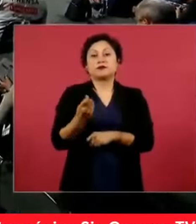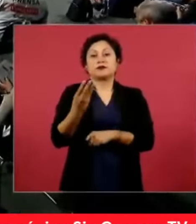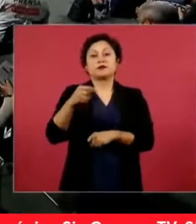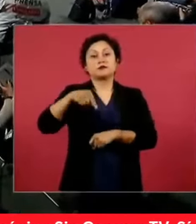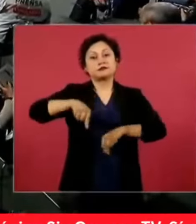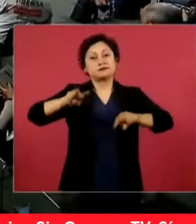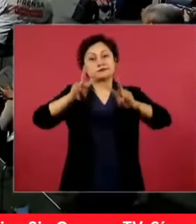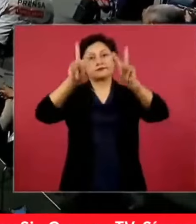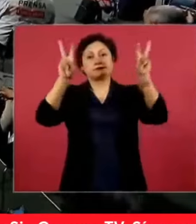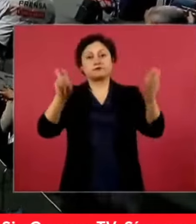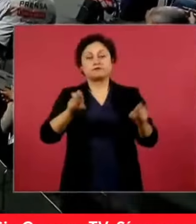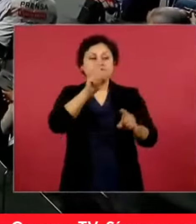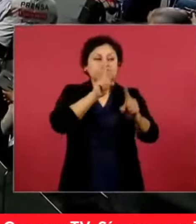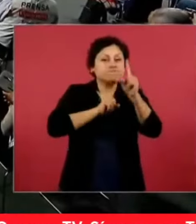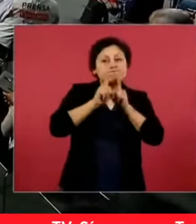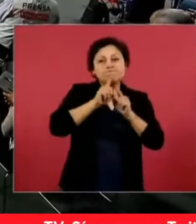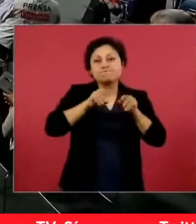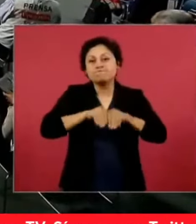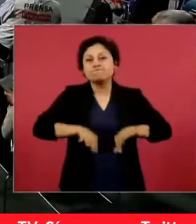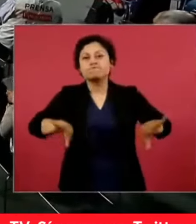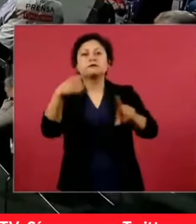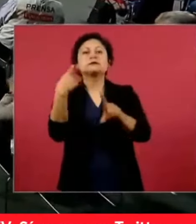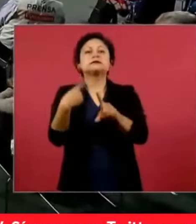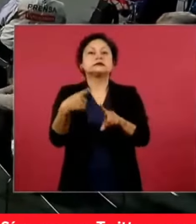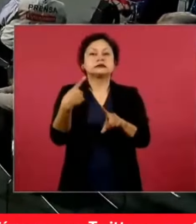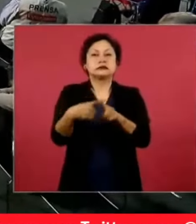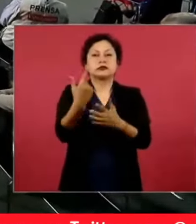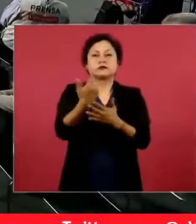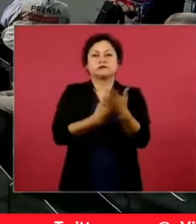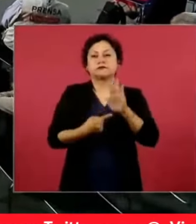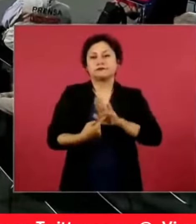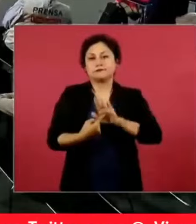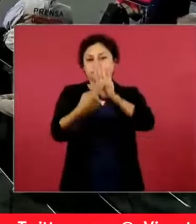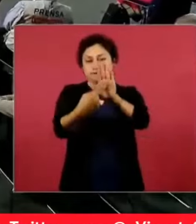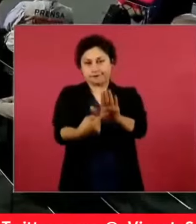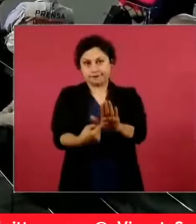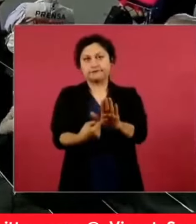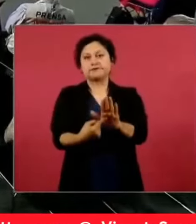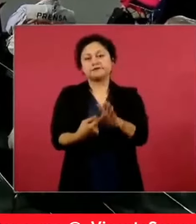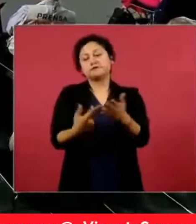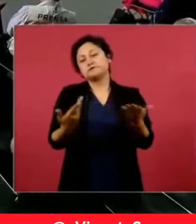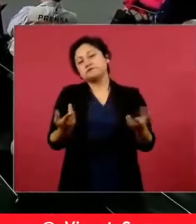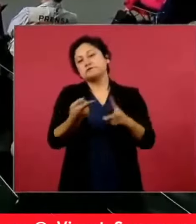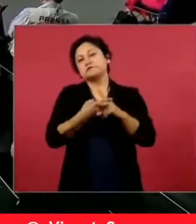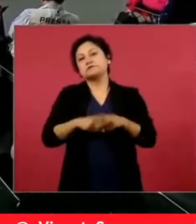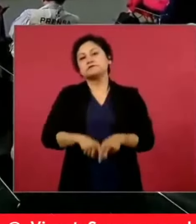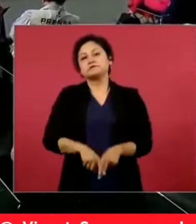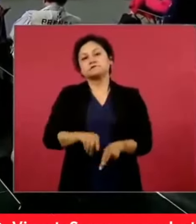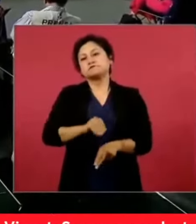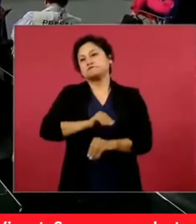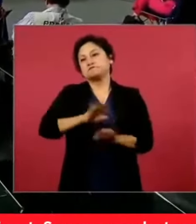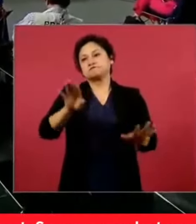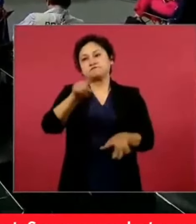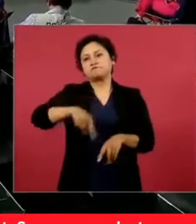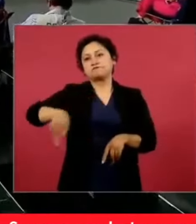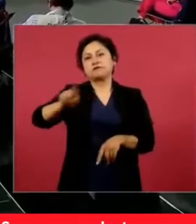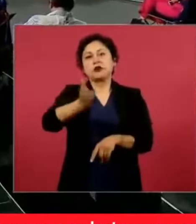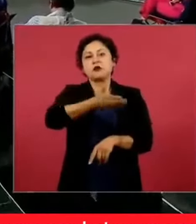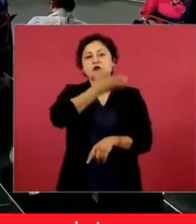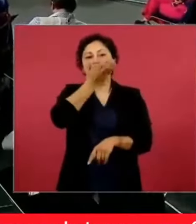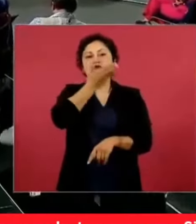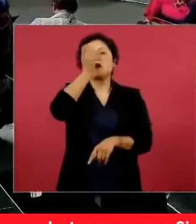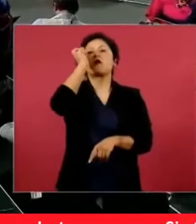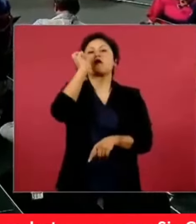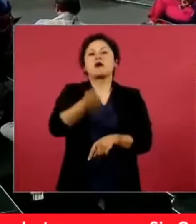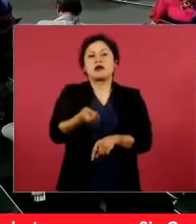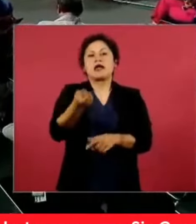de la semana. Y vamos a iniciar con una que ya es un clásico, los montajes a través de redes sociales, porque